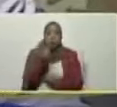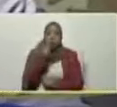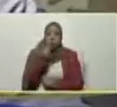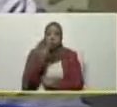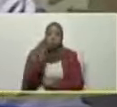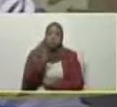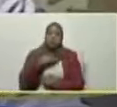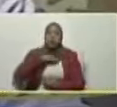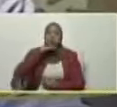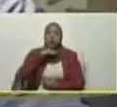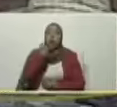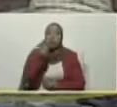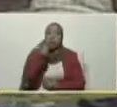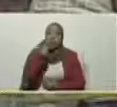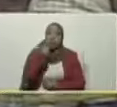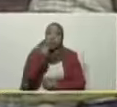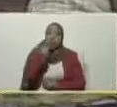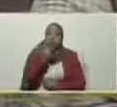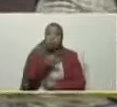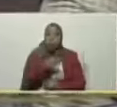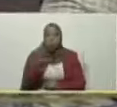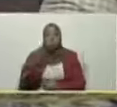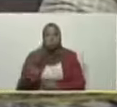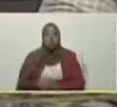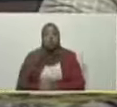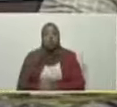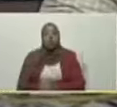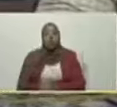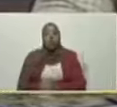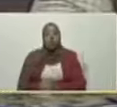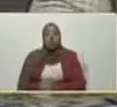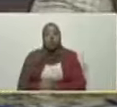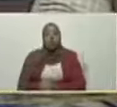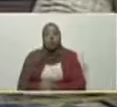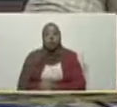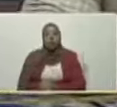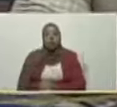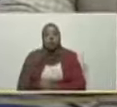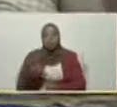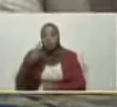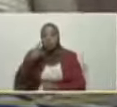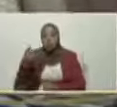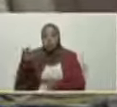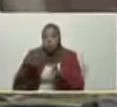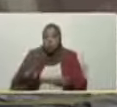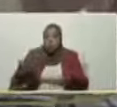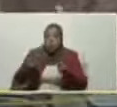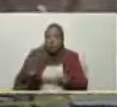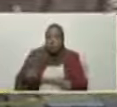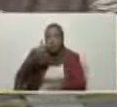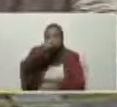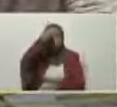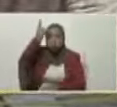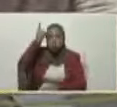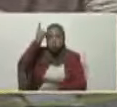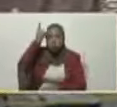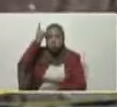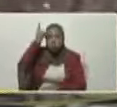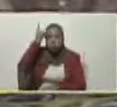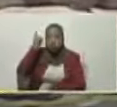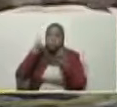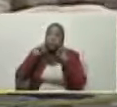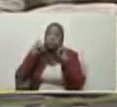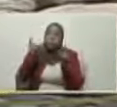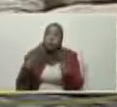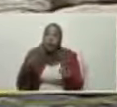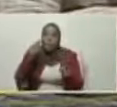alimentos. Correcto. Estuve viendo con Diosdado, veníamos en la carretera y